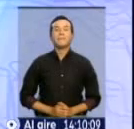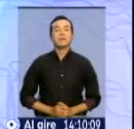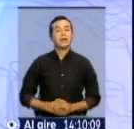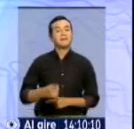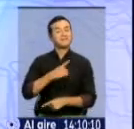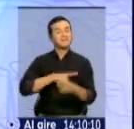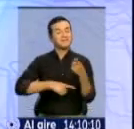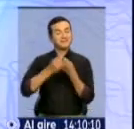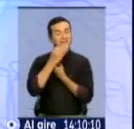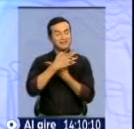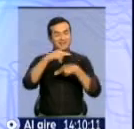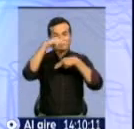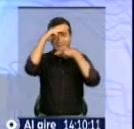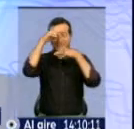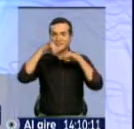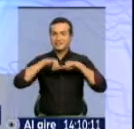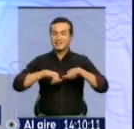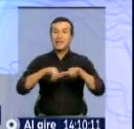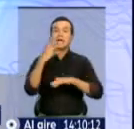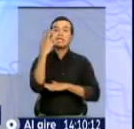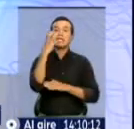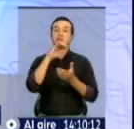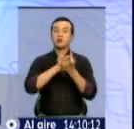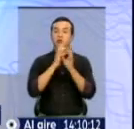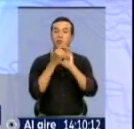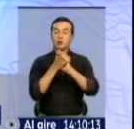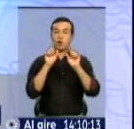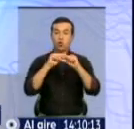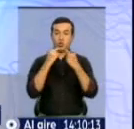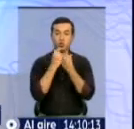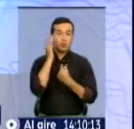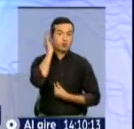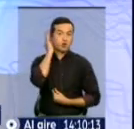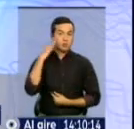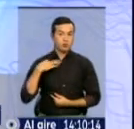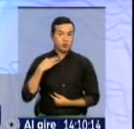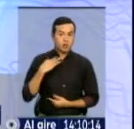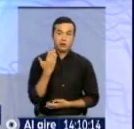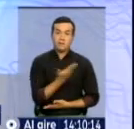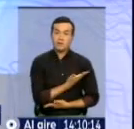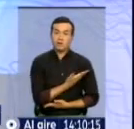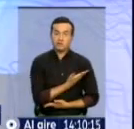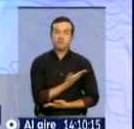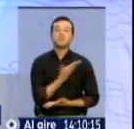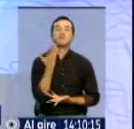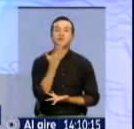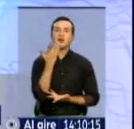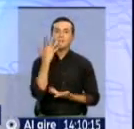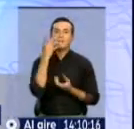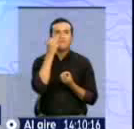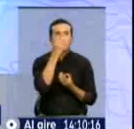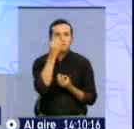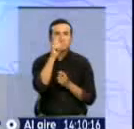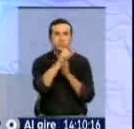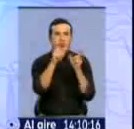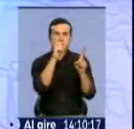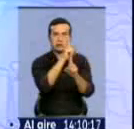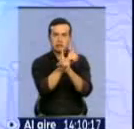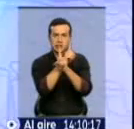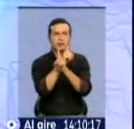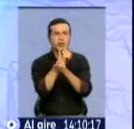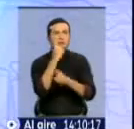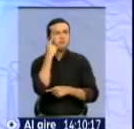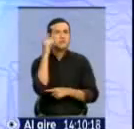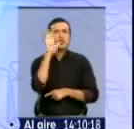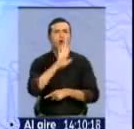Estamos de regreso con más noticias. Desde este 15 de noviembre, la Brigada Las Manuelas iniciará con la recolección de información de personas con discapacidad